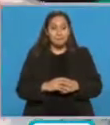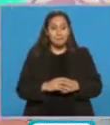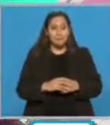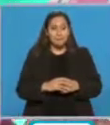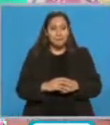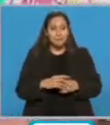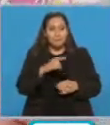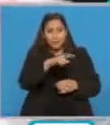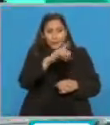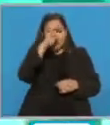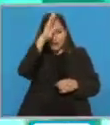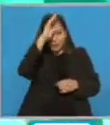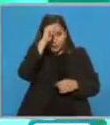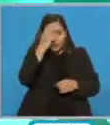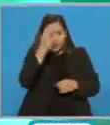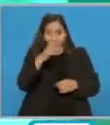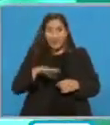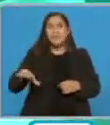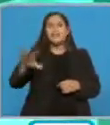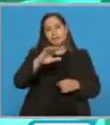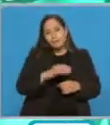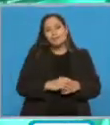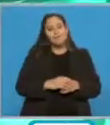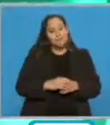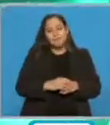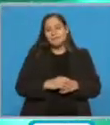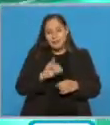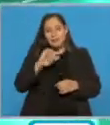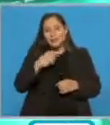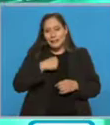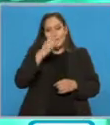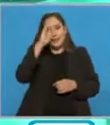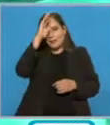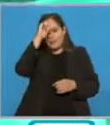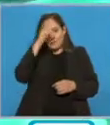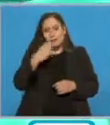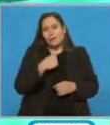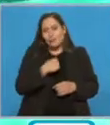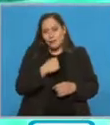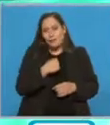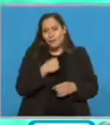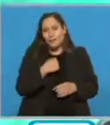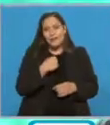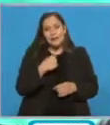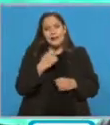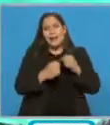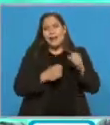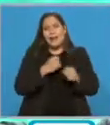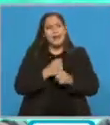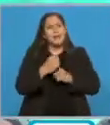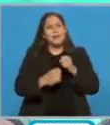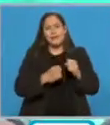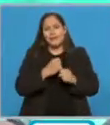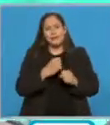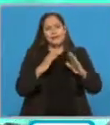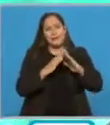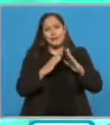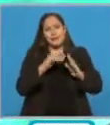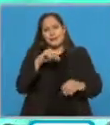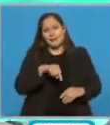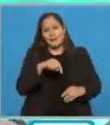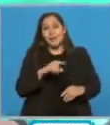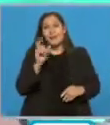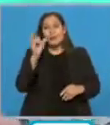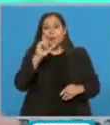¿Y usted se acuerda de todo esto? Pues cómo no, pues si yo ya tengo años aquí, cuando